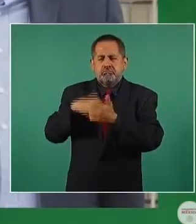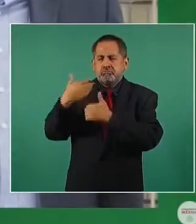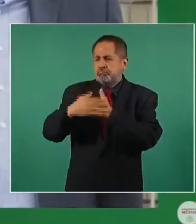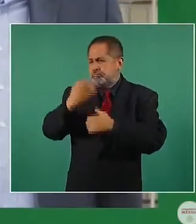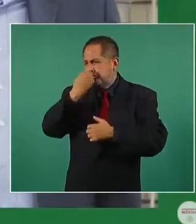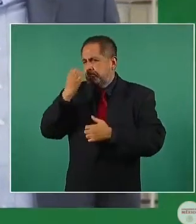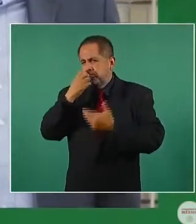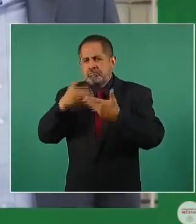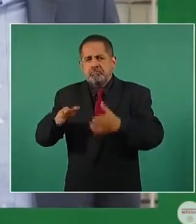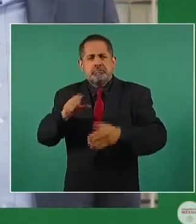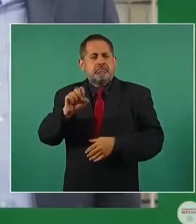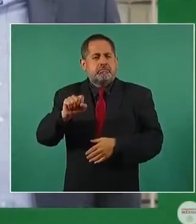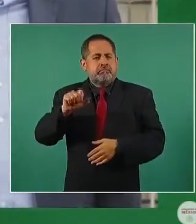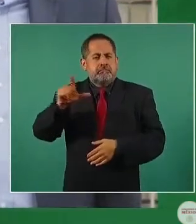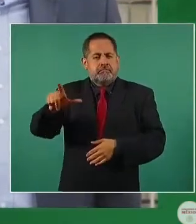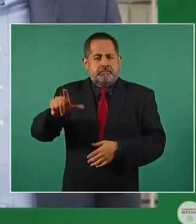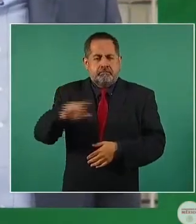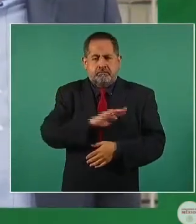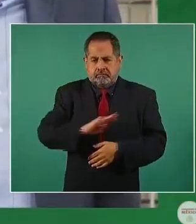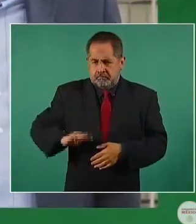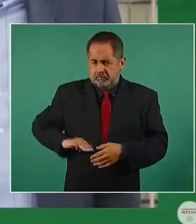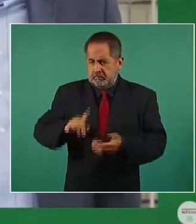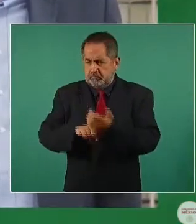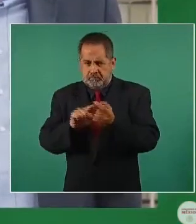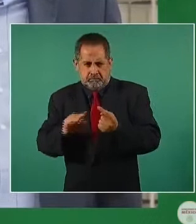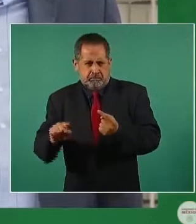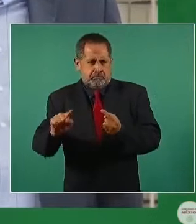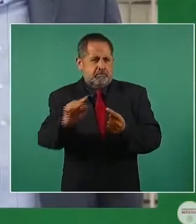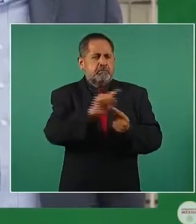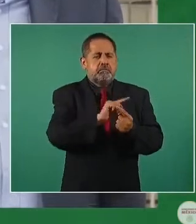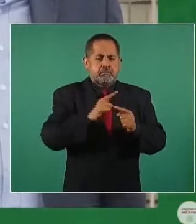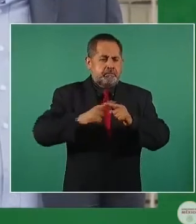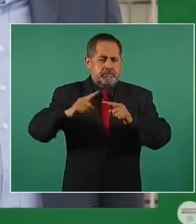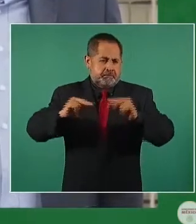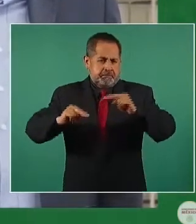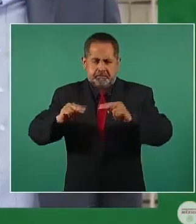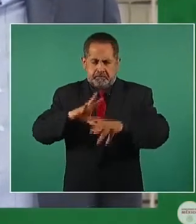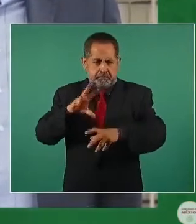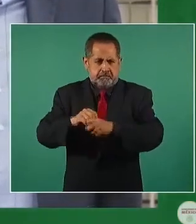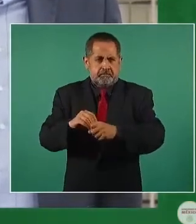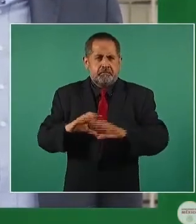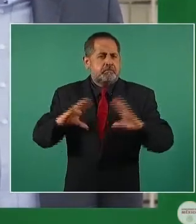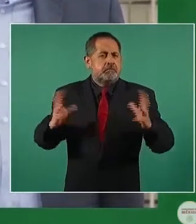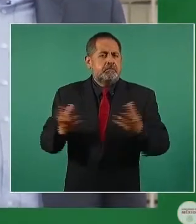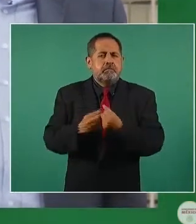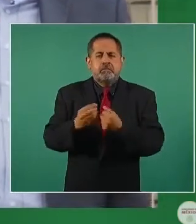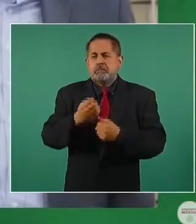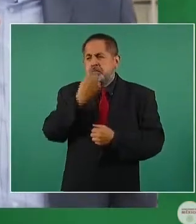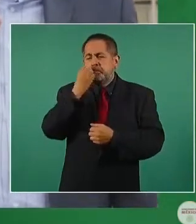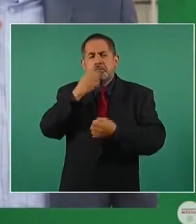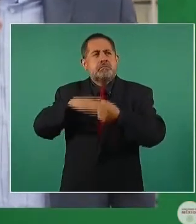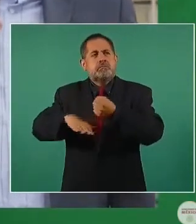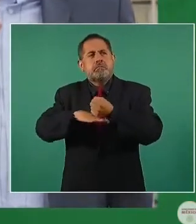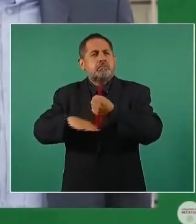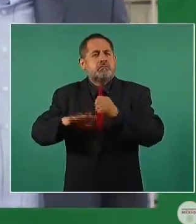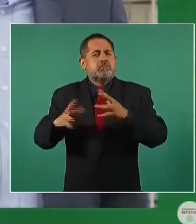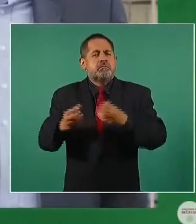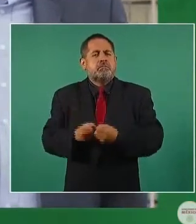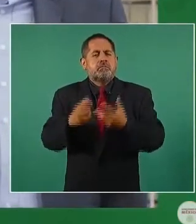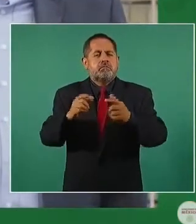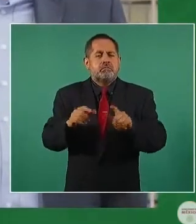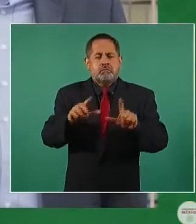en los 67 municipios del estado en todos los niveles. Solo la matrícula escolar en educación básica rebasa